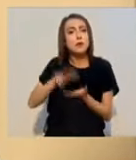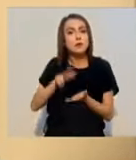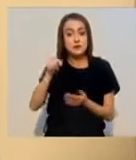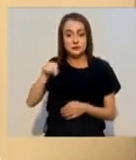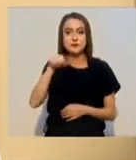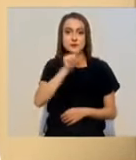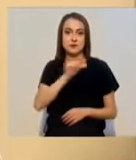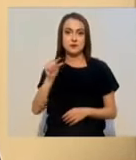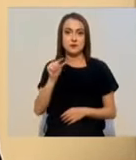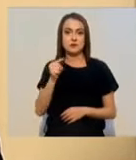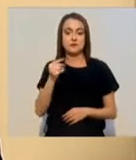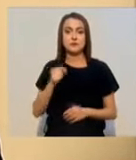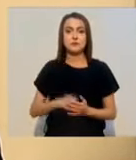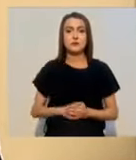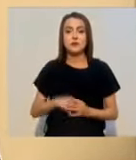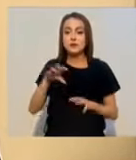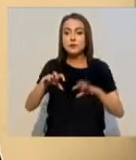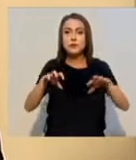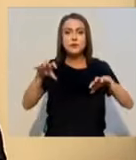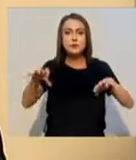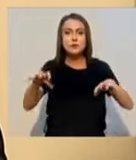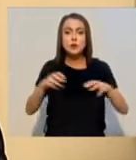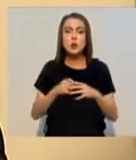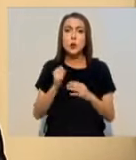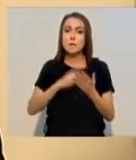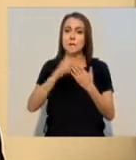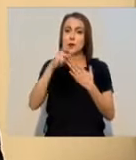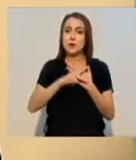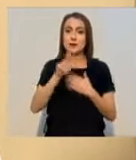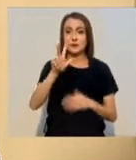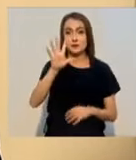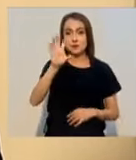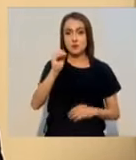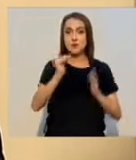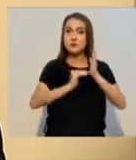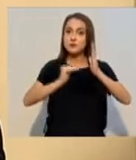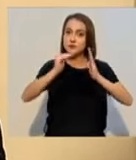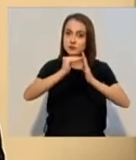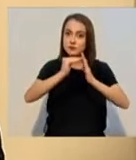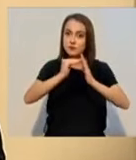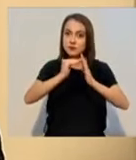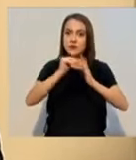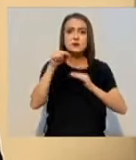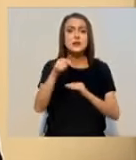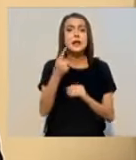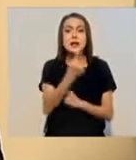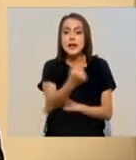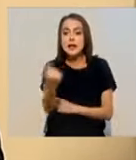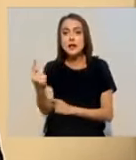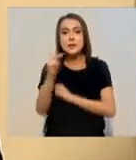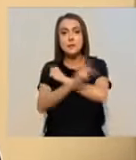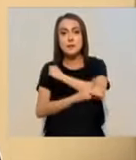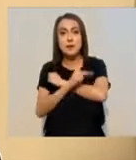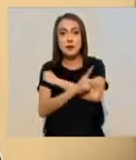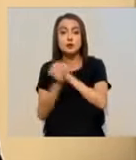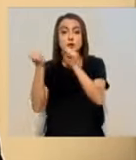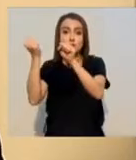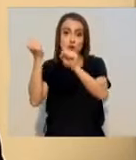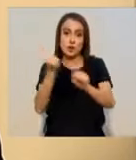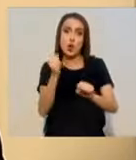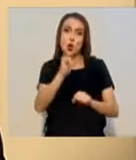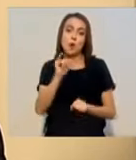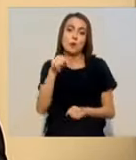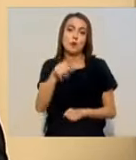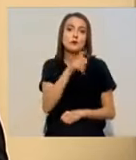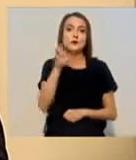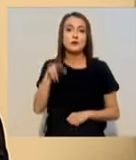esta semana a nivel regional de un programa de $350 millones en los cuales cada país fundador, como es el